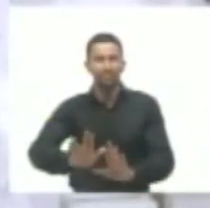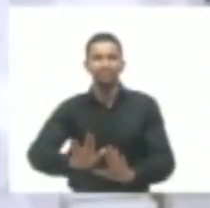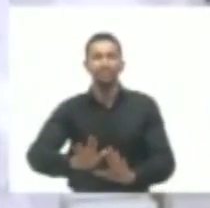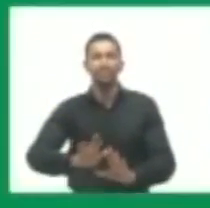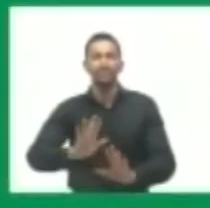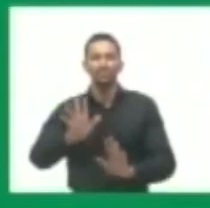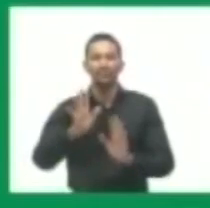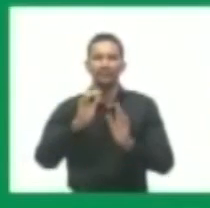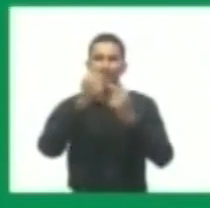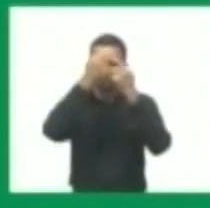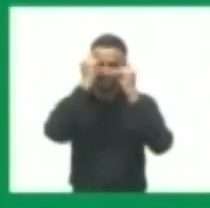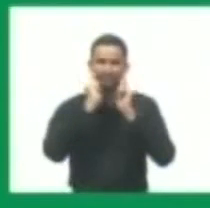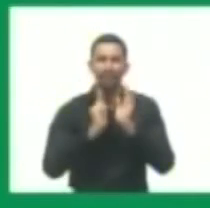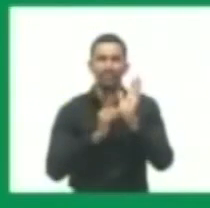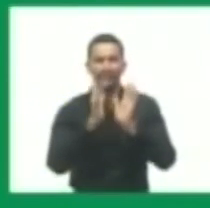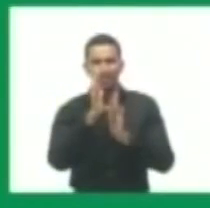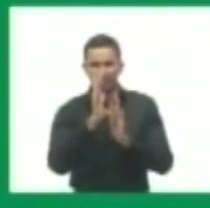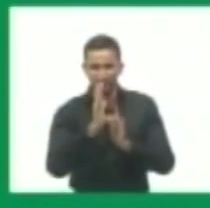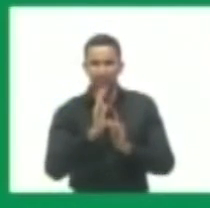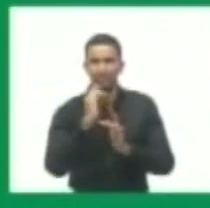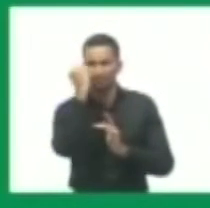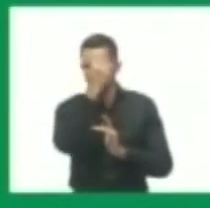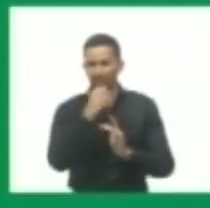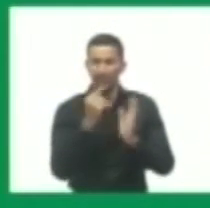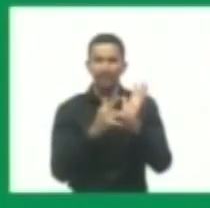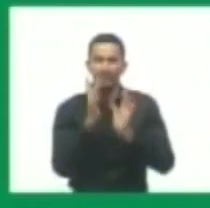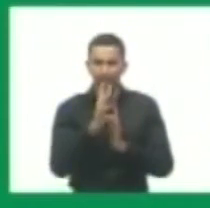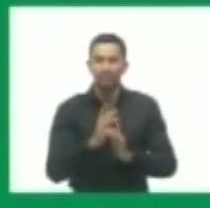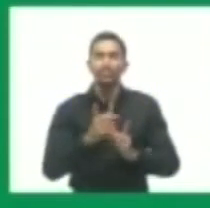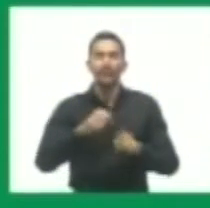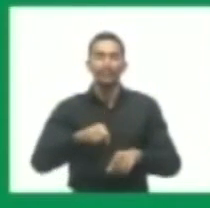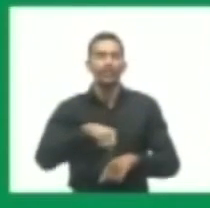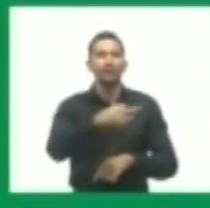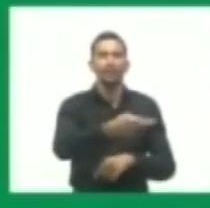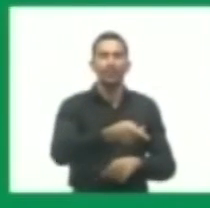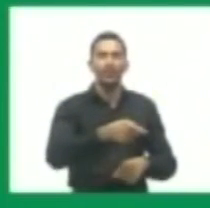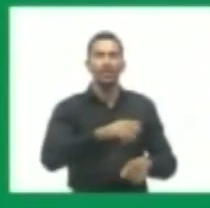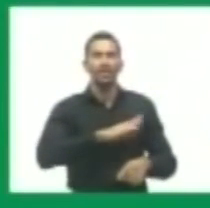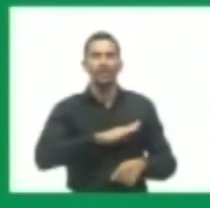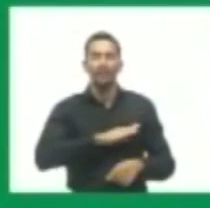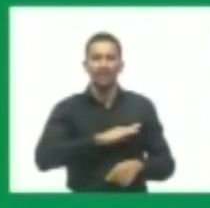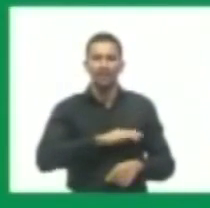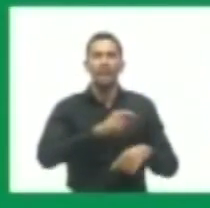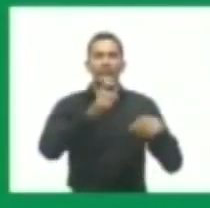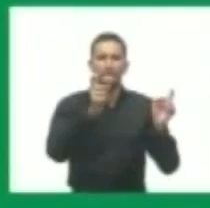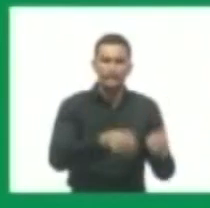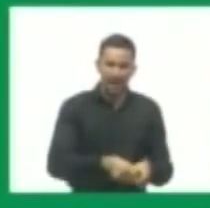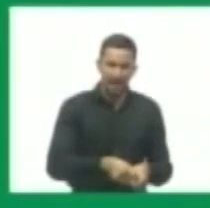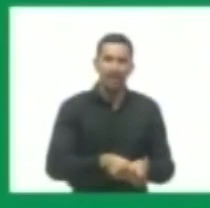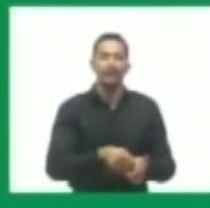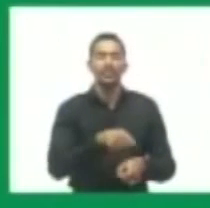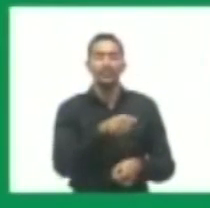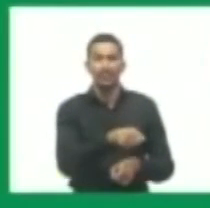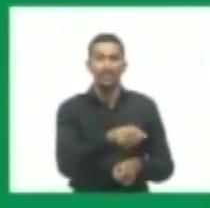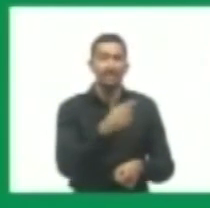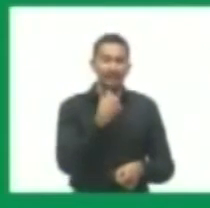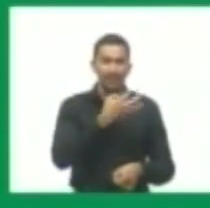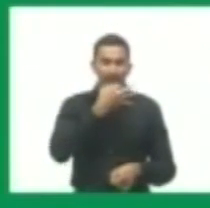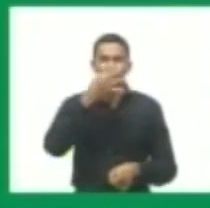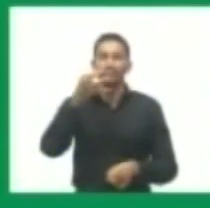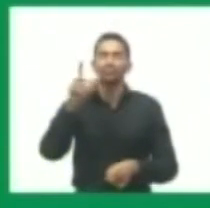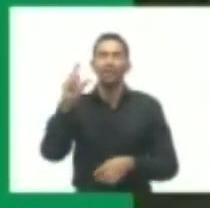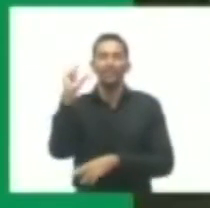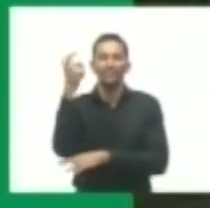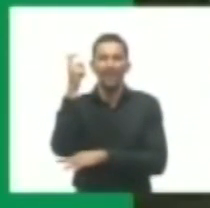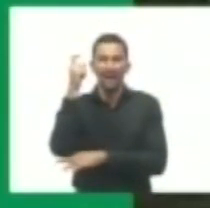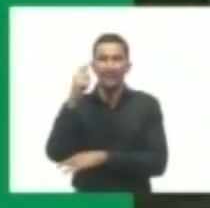Rostro Jesús. Otra de las capturas es la del exalcalde de San Benito Abad, Manuel Cadrasco, que el año pasado denunció el cartel de los fiscales en Sucre.